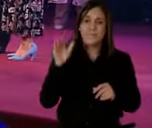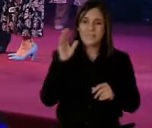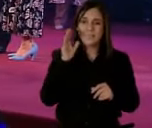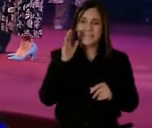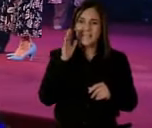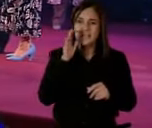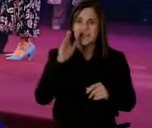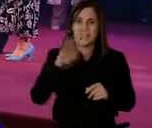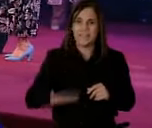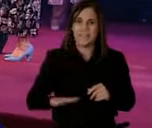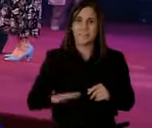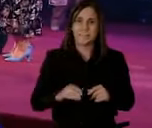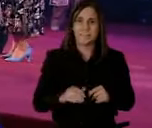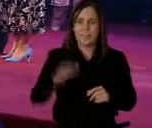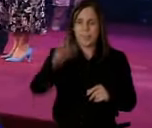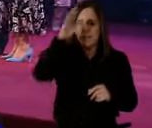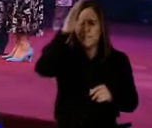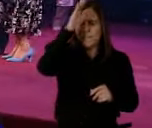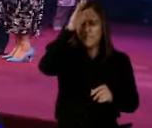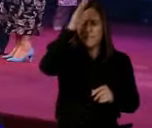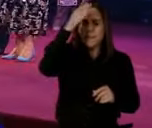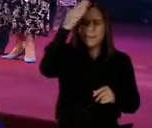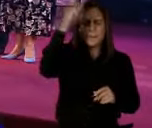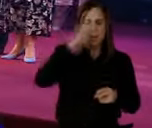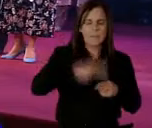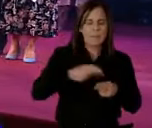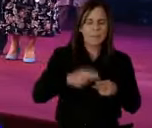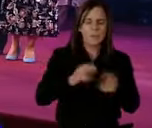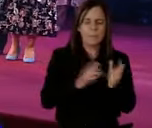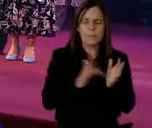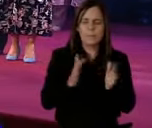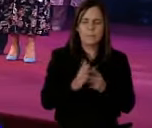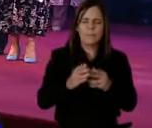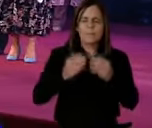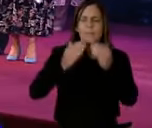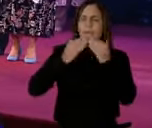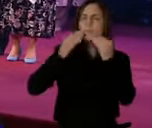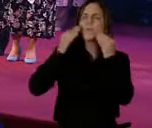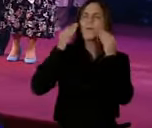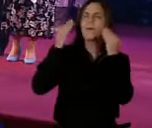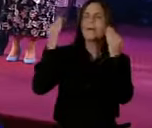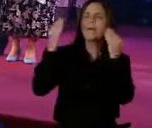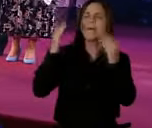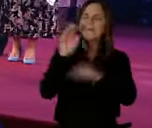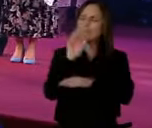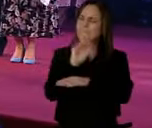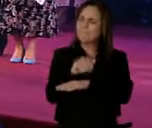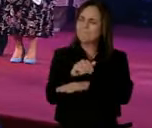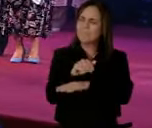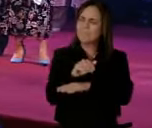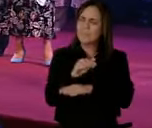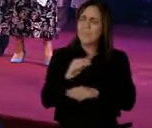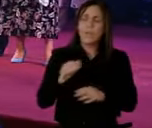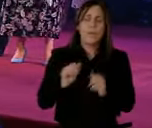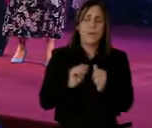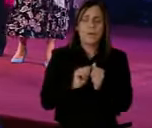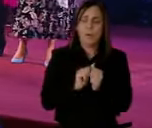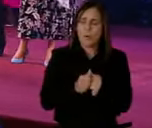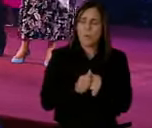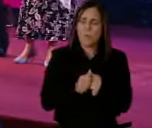padres. Padre, en el nombre de Jesús, te damos gracias en esta mañana. Porque como establece tu palabra, nosotros no bautizamos